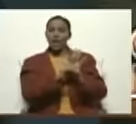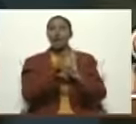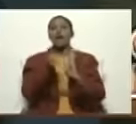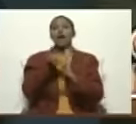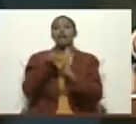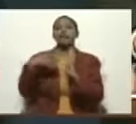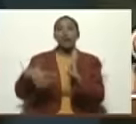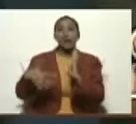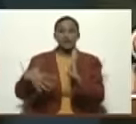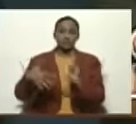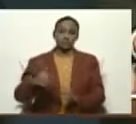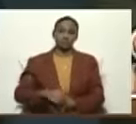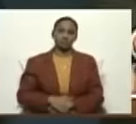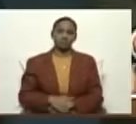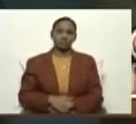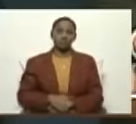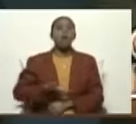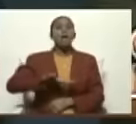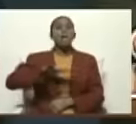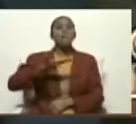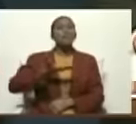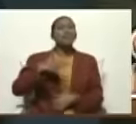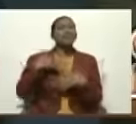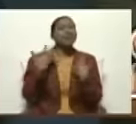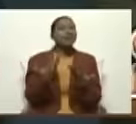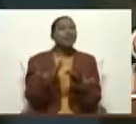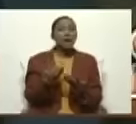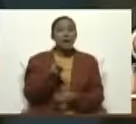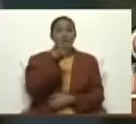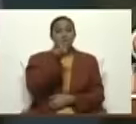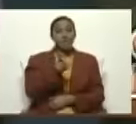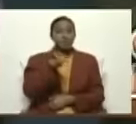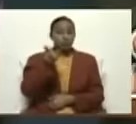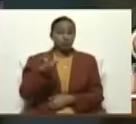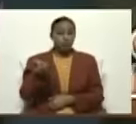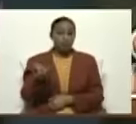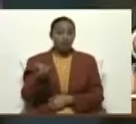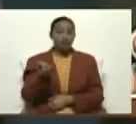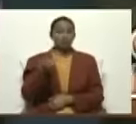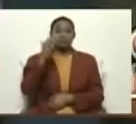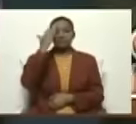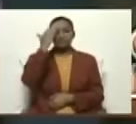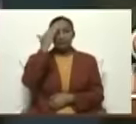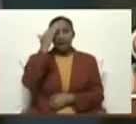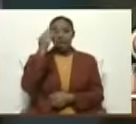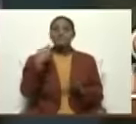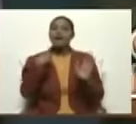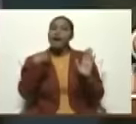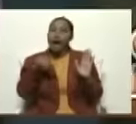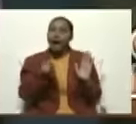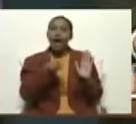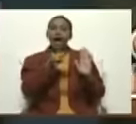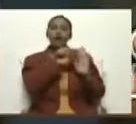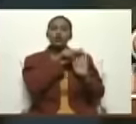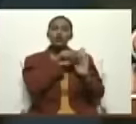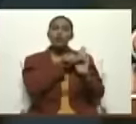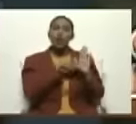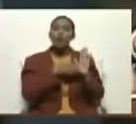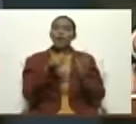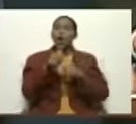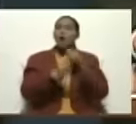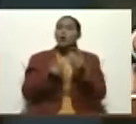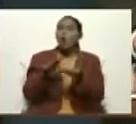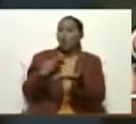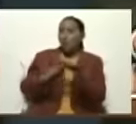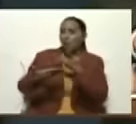de la civilización actual es que existan reglas y normas de convivencia. Lo